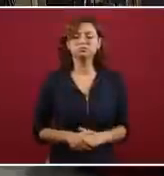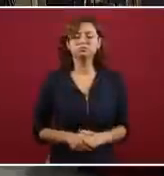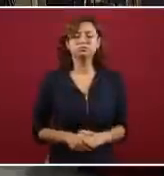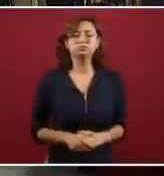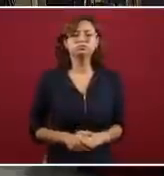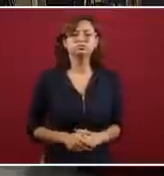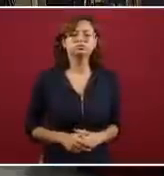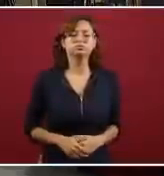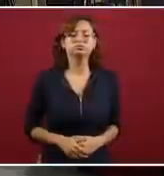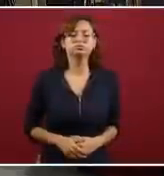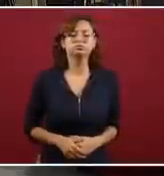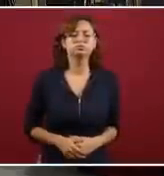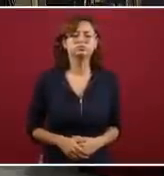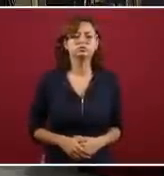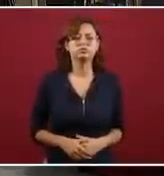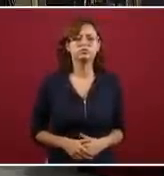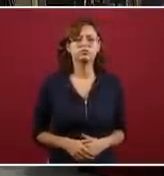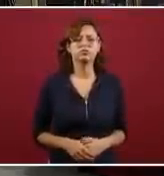Presidente.